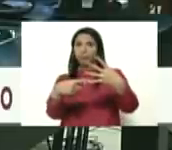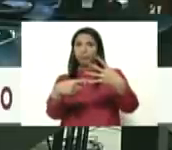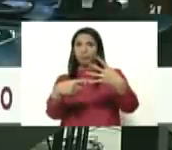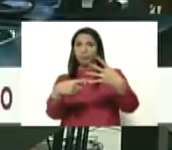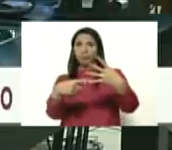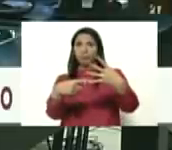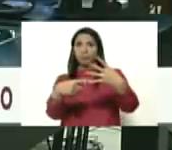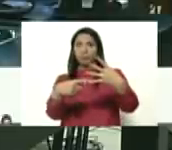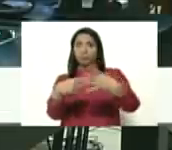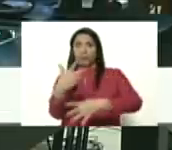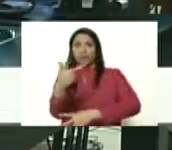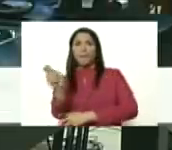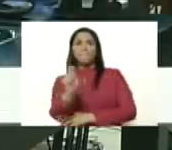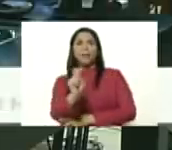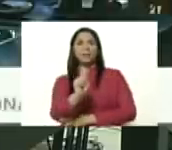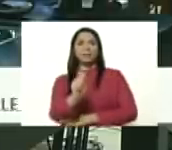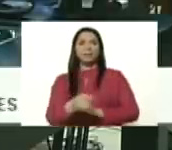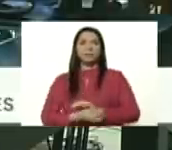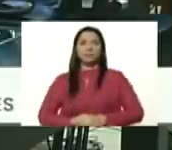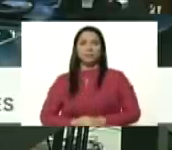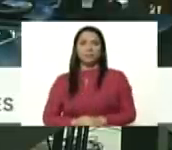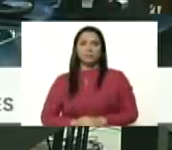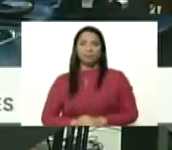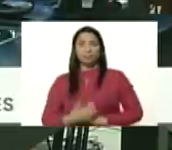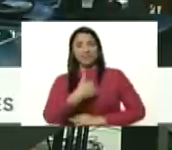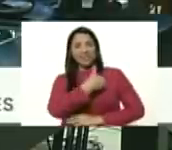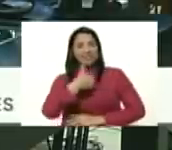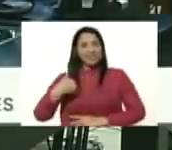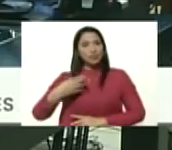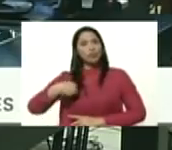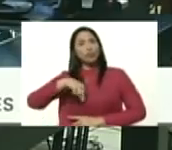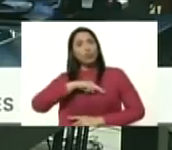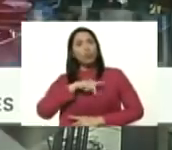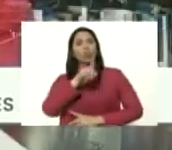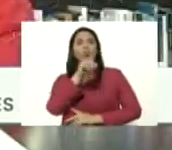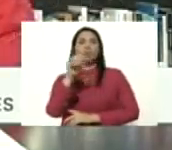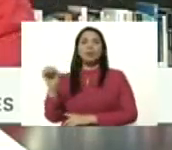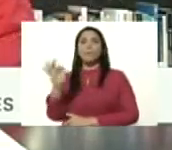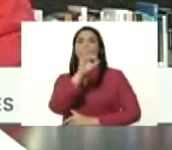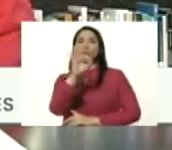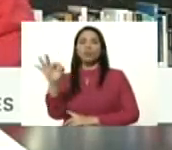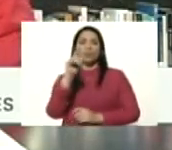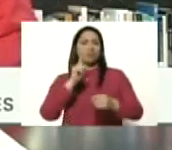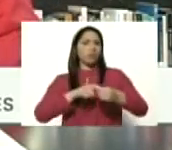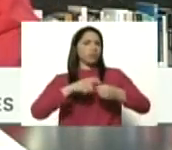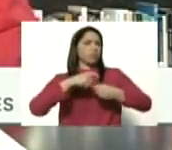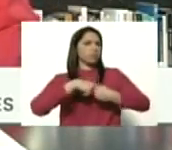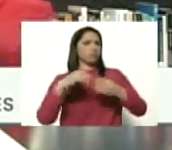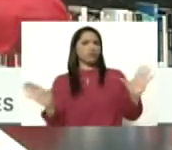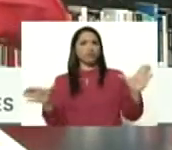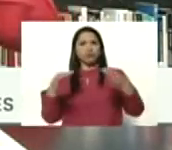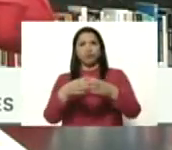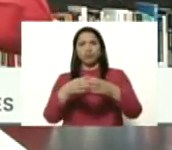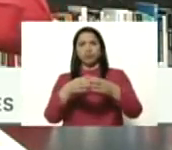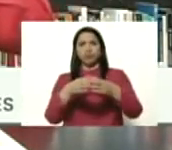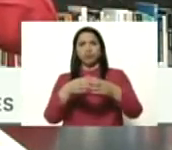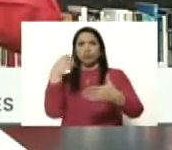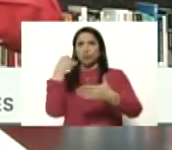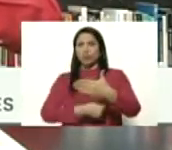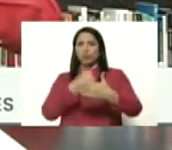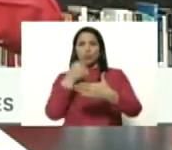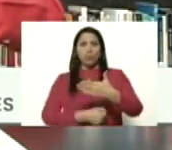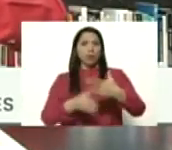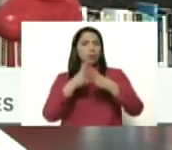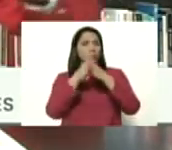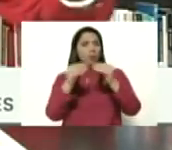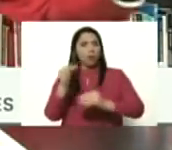En 3 meses, quiero que estemos al 100% de cuerpos combatientes, todos los